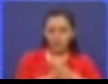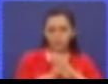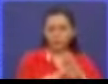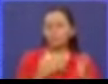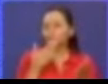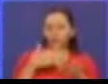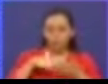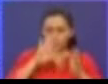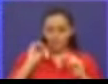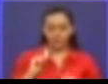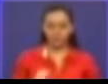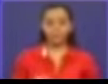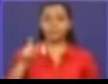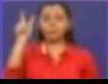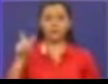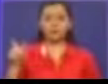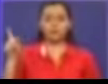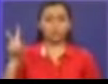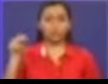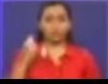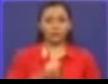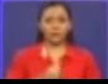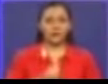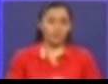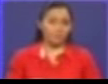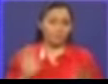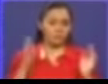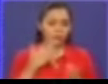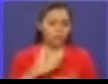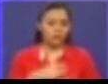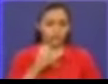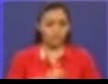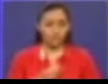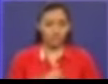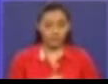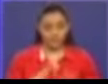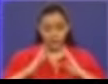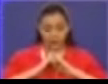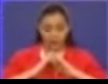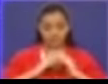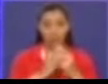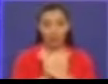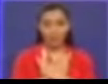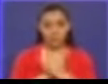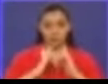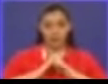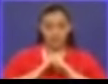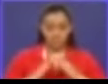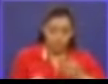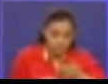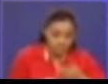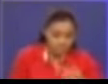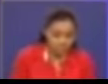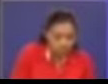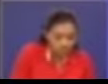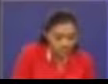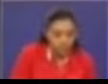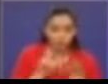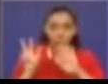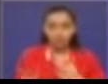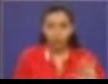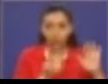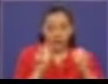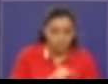Población económicamente inactiva. La madre de familia que trabaja 8 horas en el hogar, pero como no trabaja para el mercado, le llaman